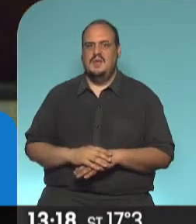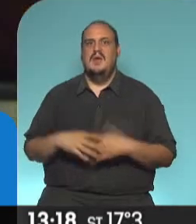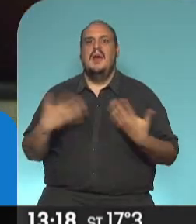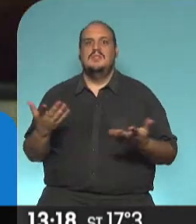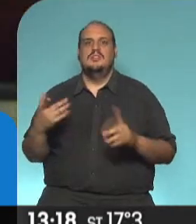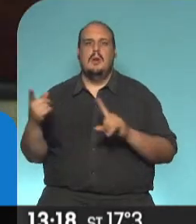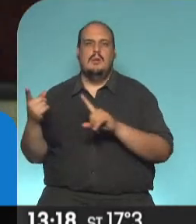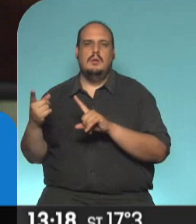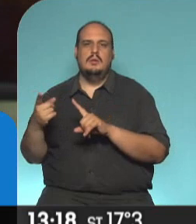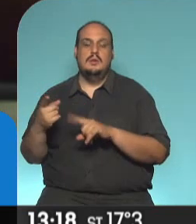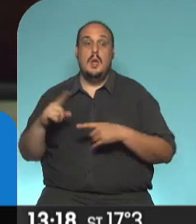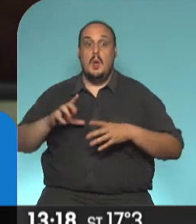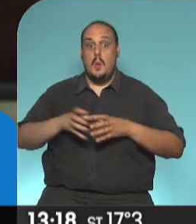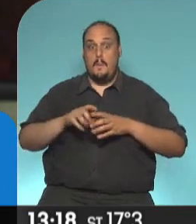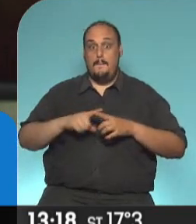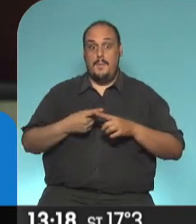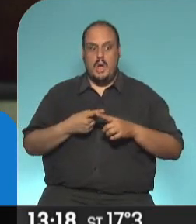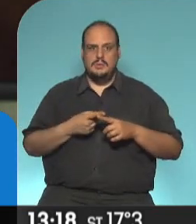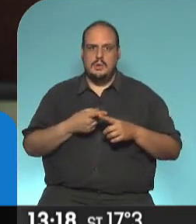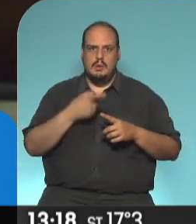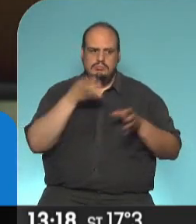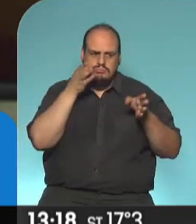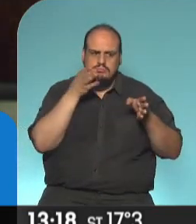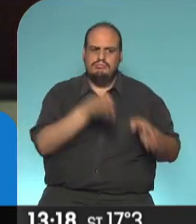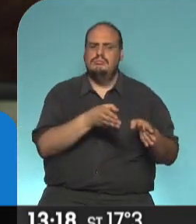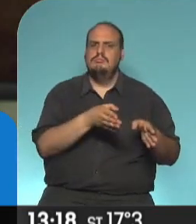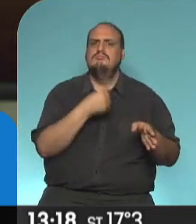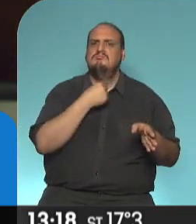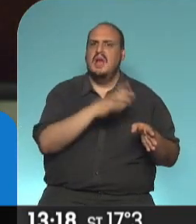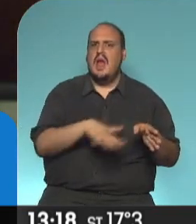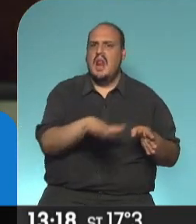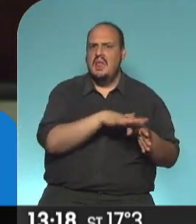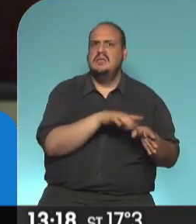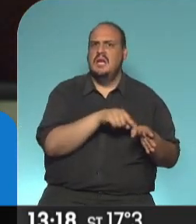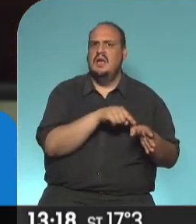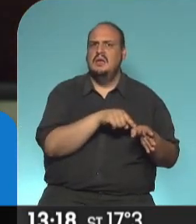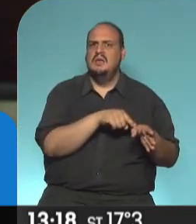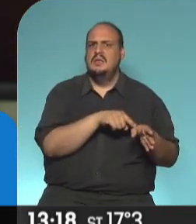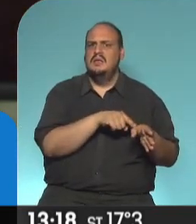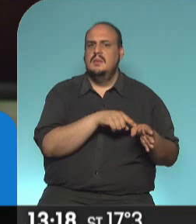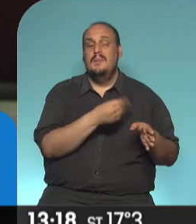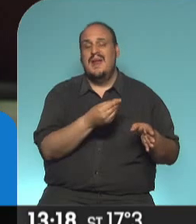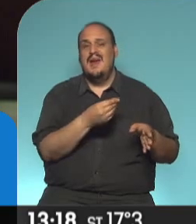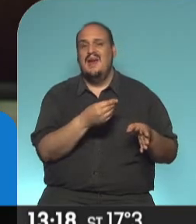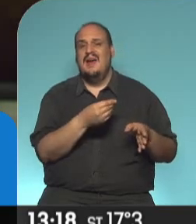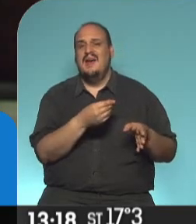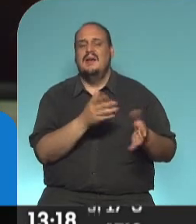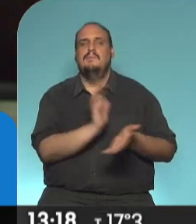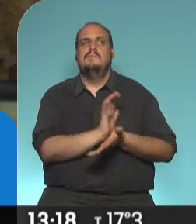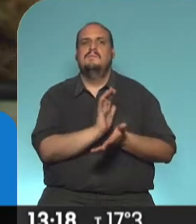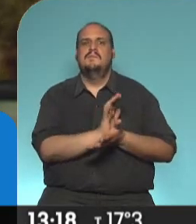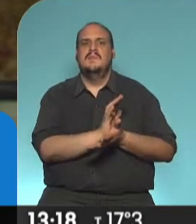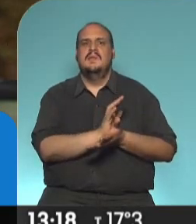seguimiento desde la política muy muy cercano para tratar de que no sucedan digamos